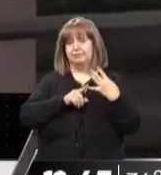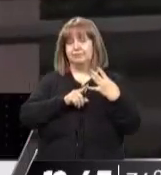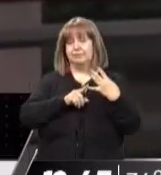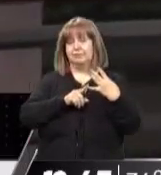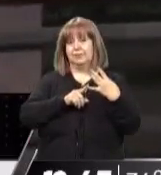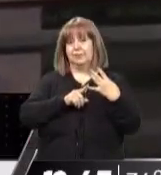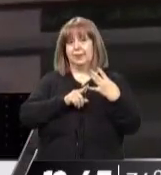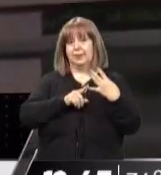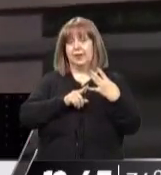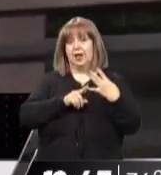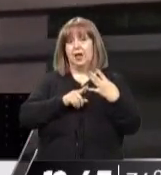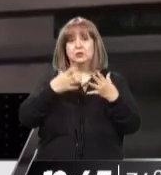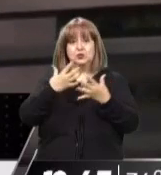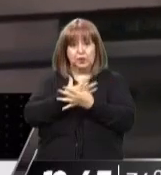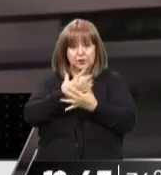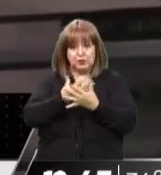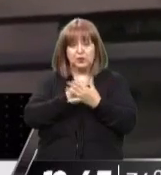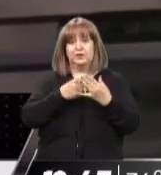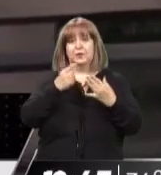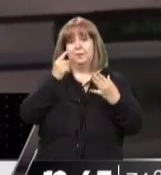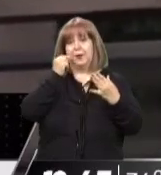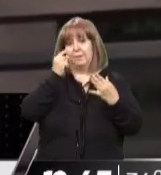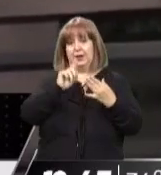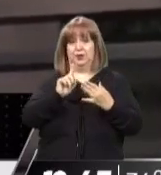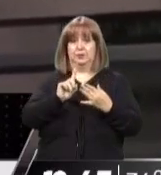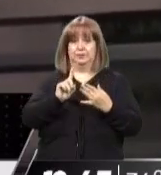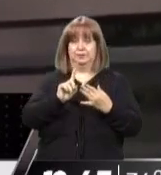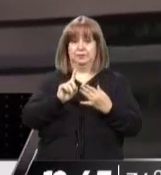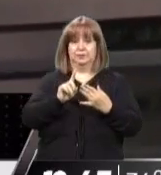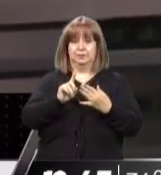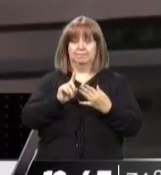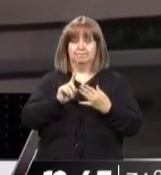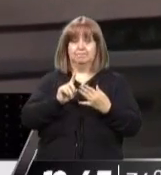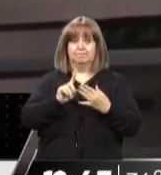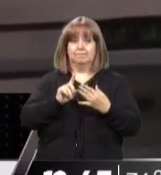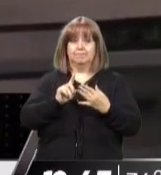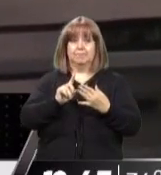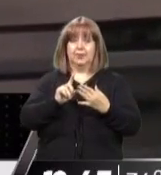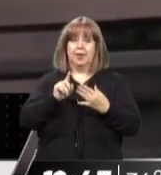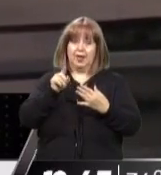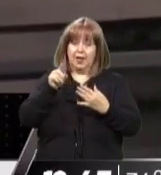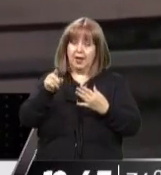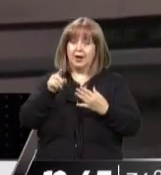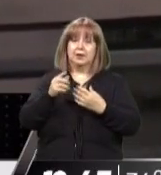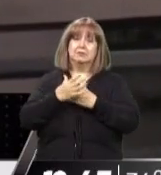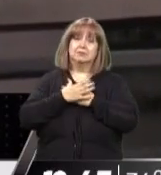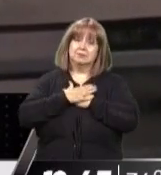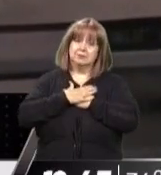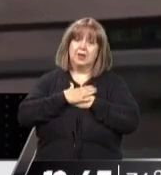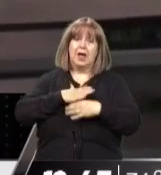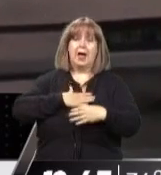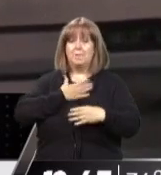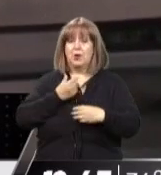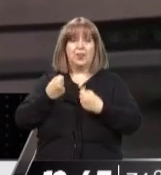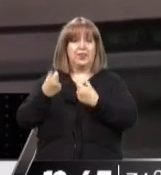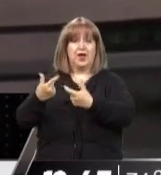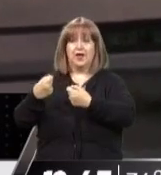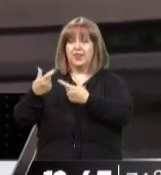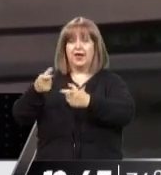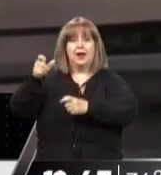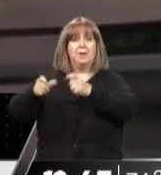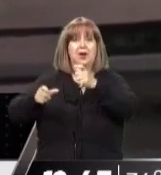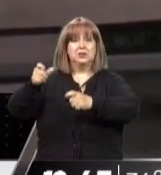Por suerte no sufrió. Y hemos recibido, y él ha recibido tanto amor, tanto cariño,